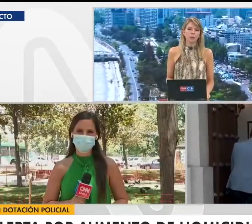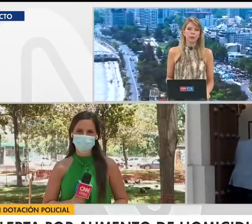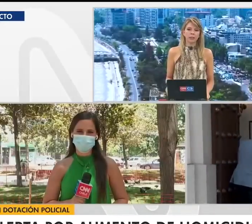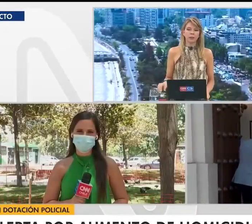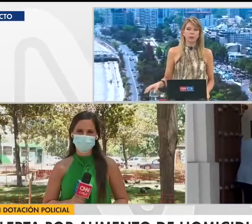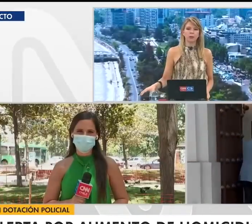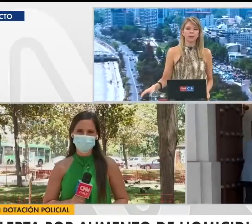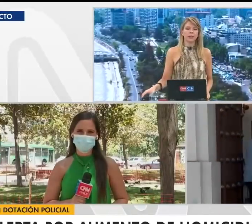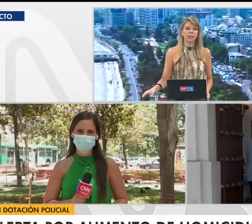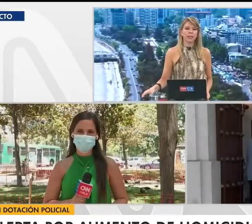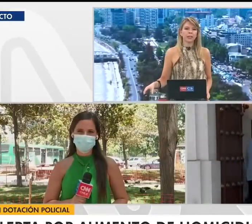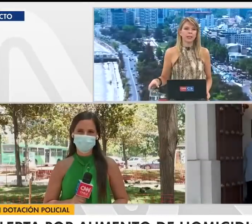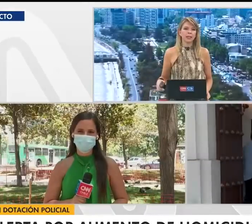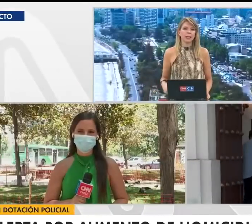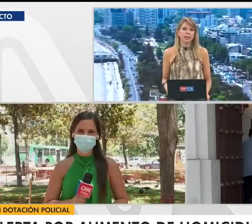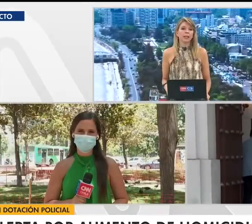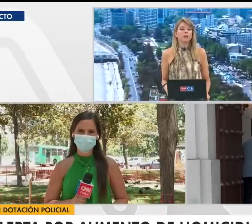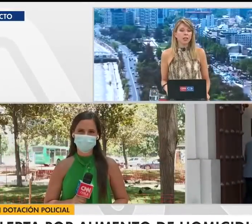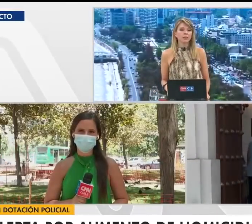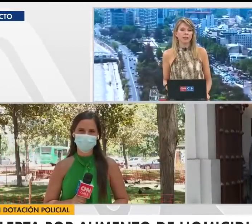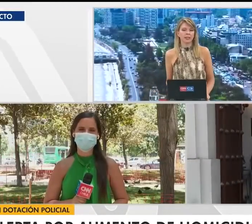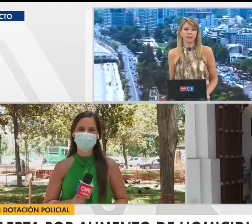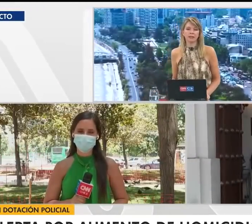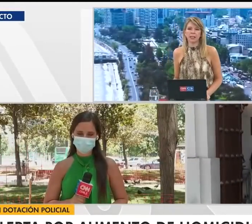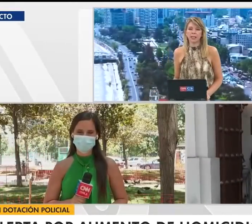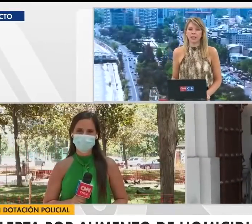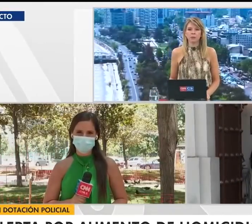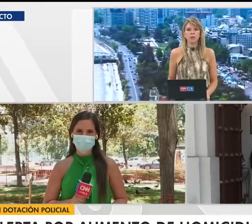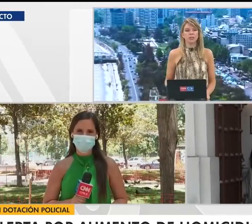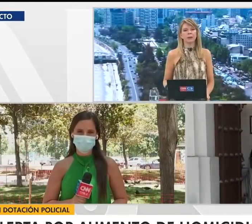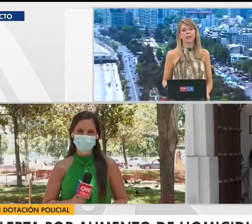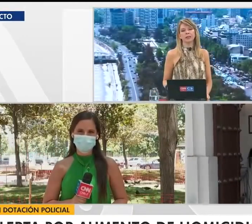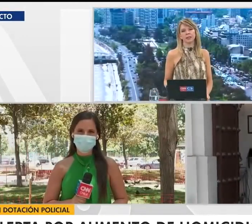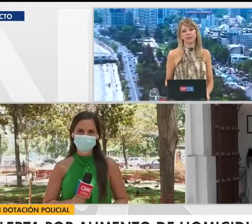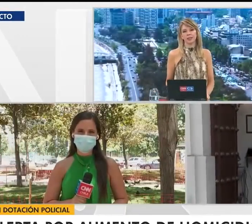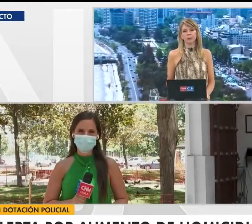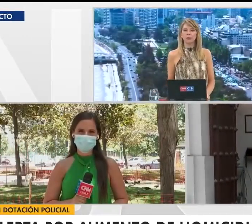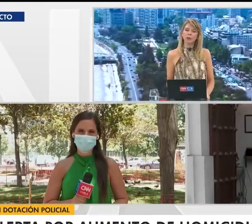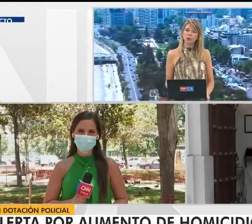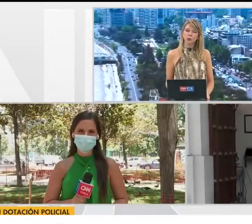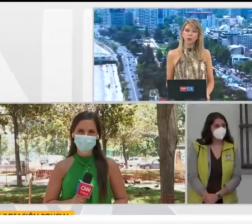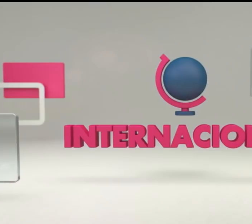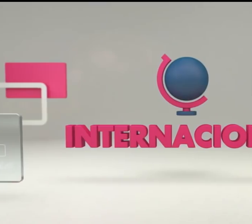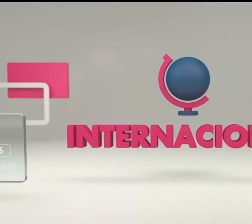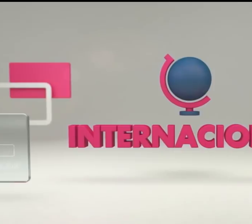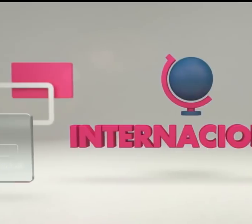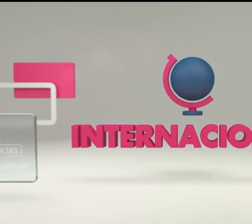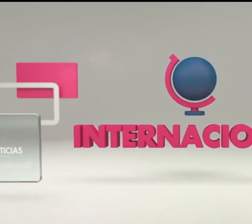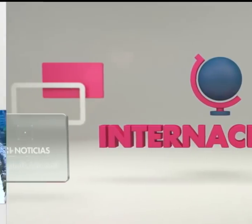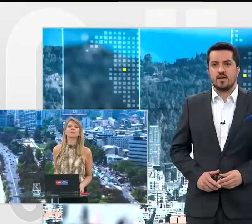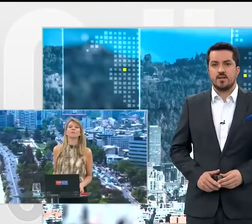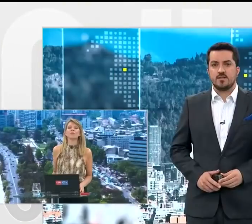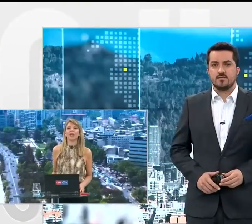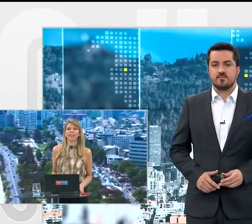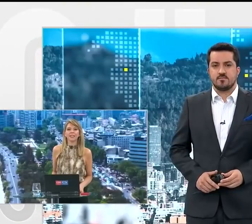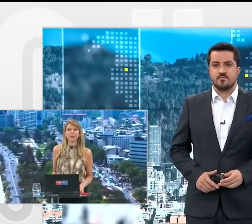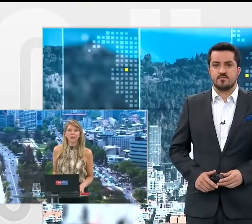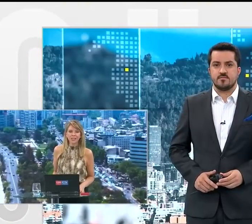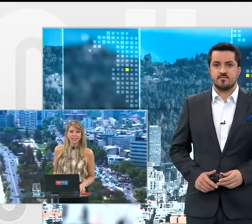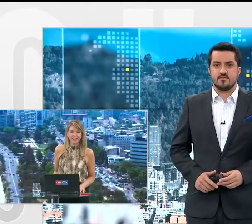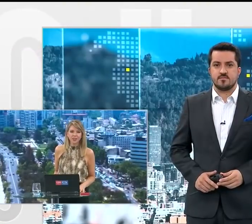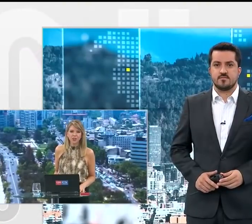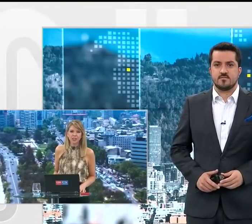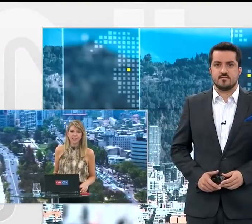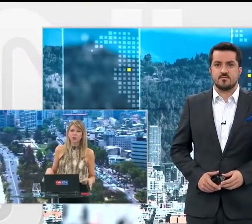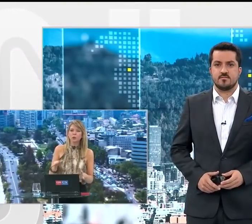una respuesta a la problemática de la violencia que se vive en las calles. Muchísimas gracias, que estés muy bien, Consuelo. Ya estamos